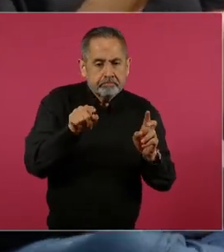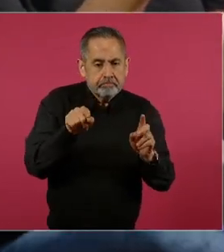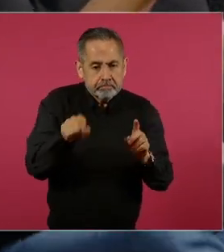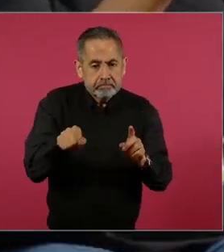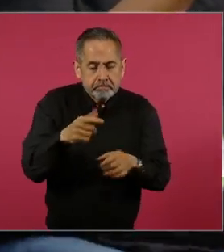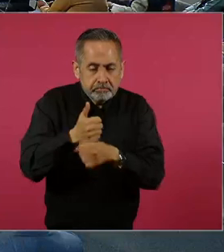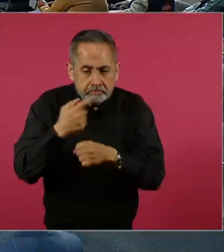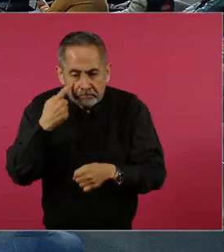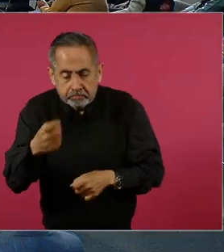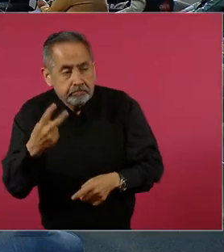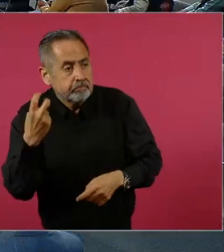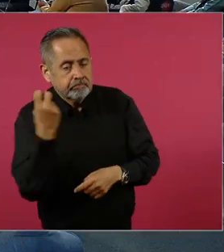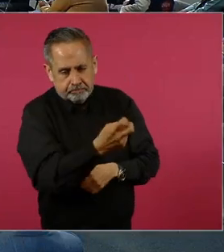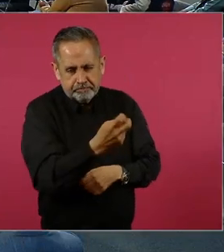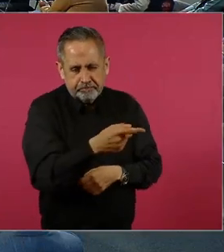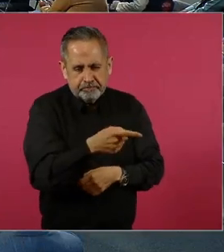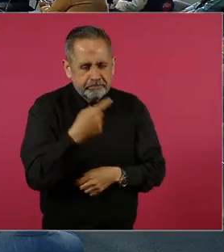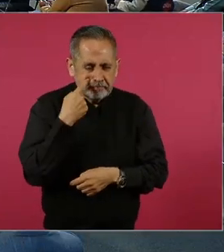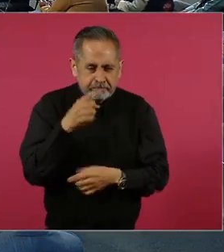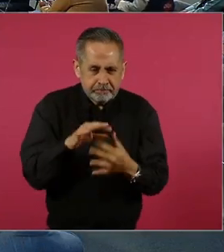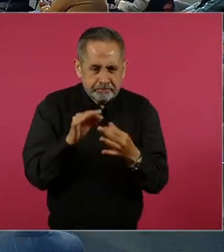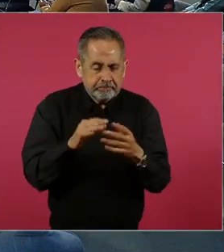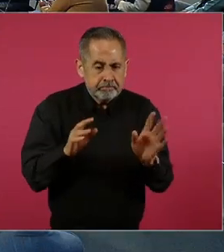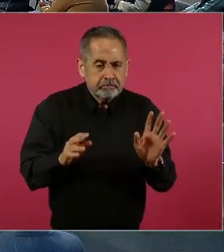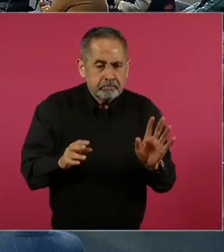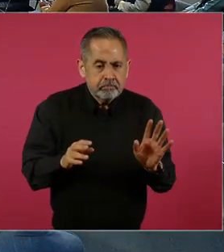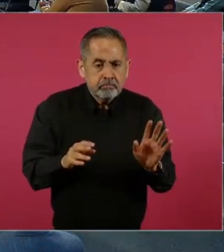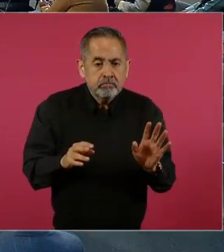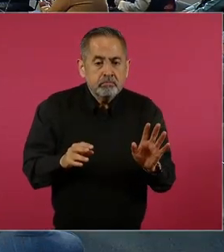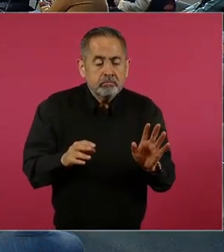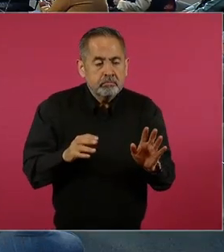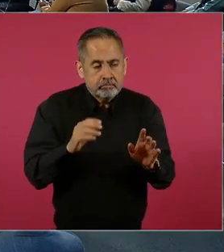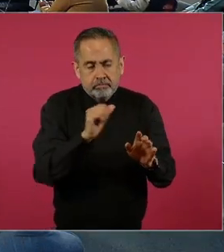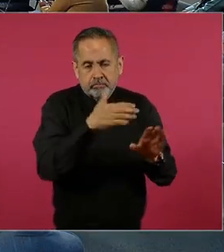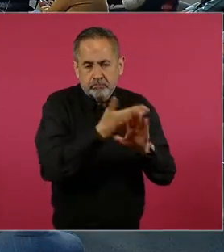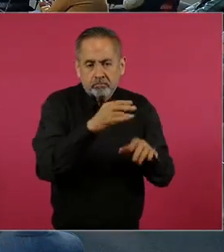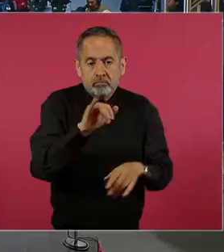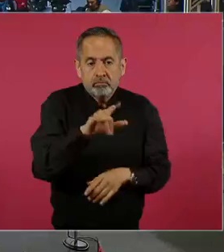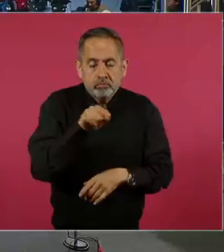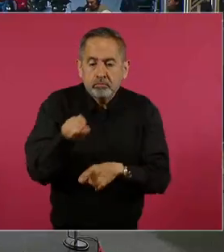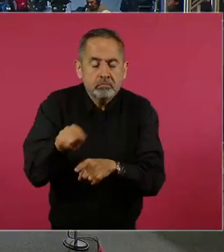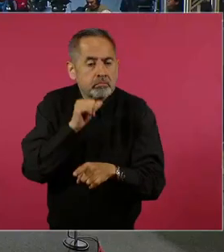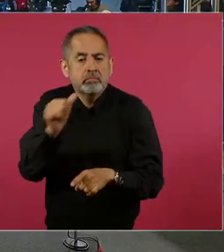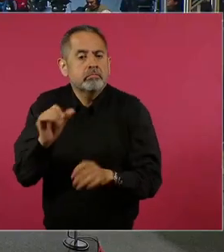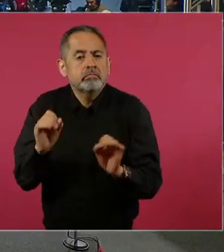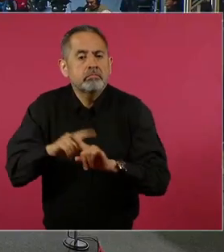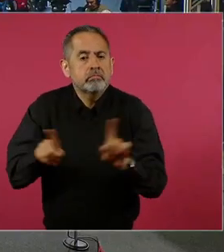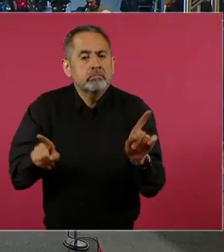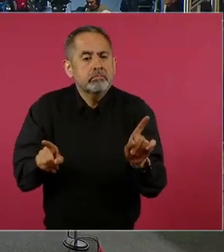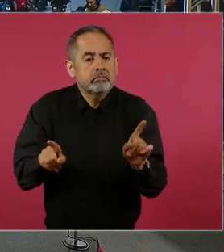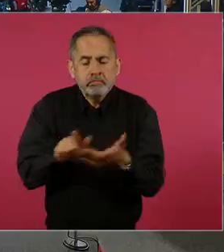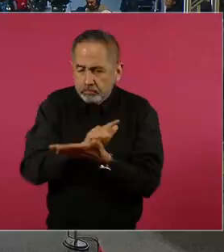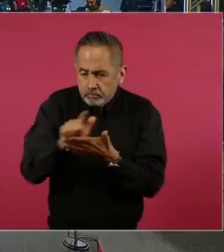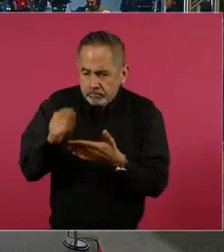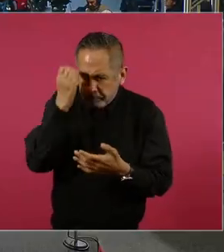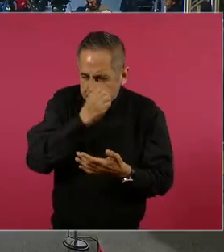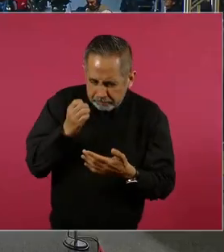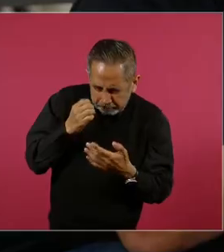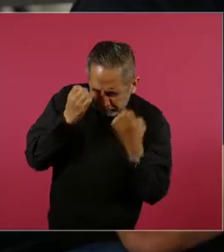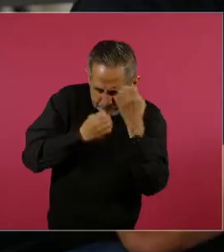para poder acusar a esta persona que estoy diciendo, Julio, pues bueno, resulta que, pues bueno, sale el examen de, pues,